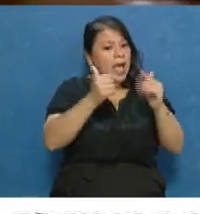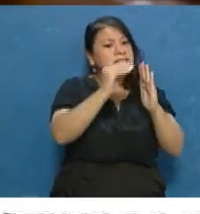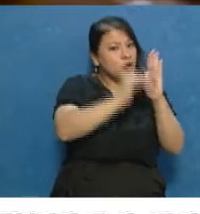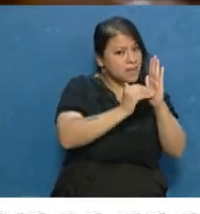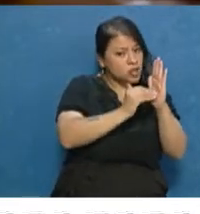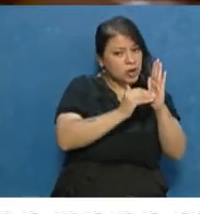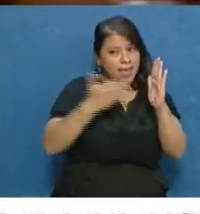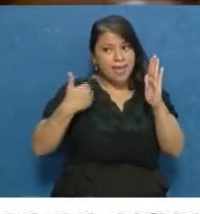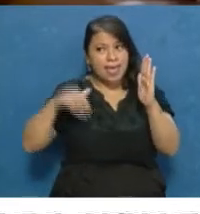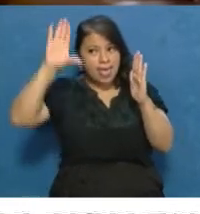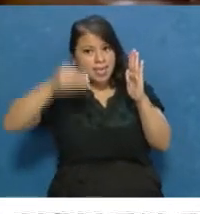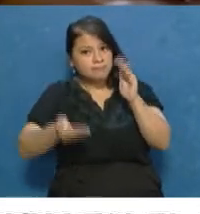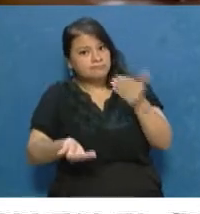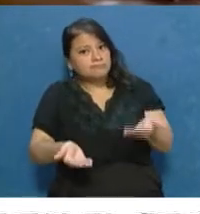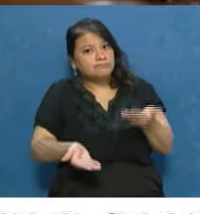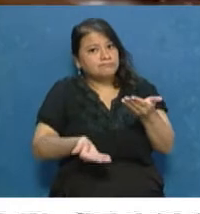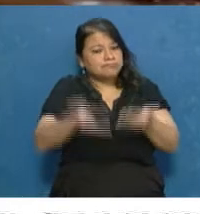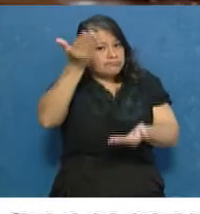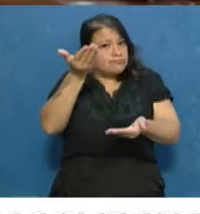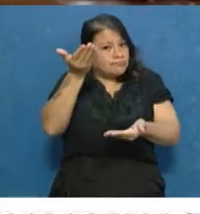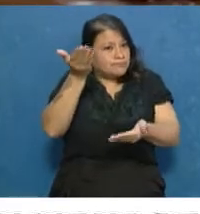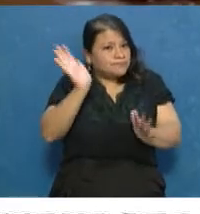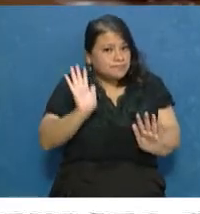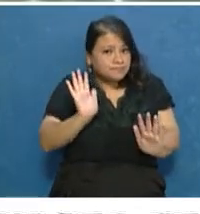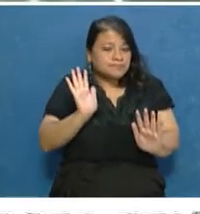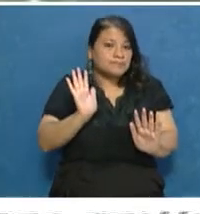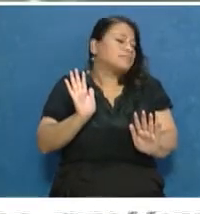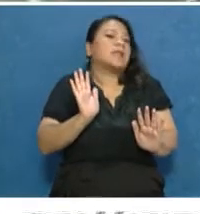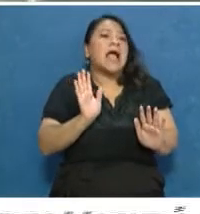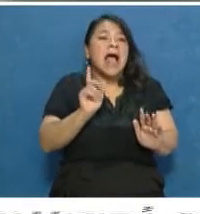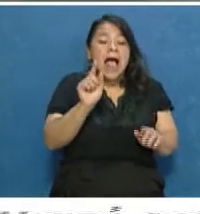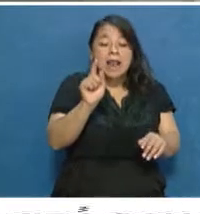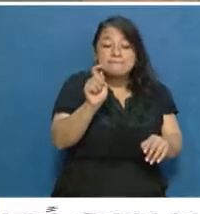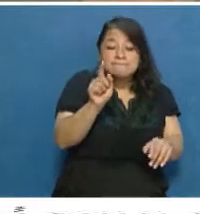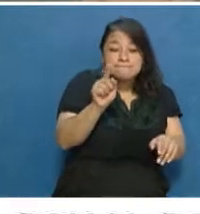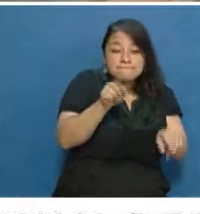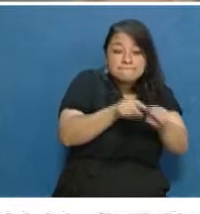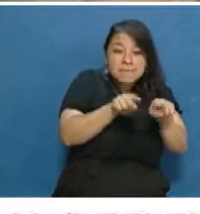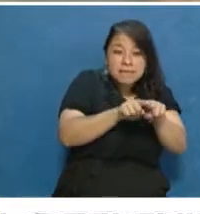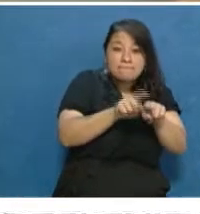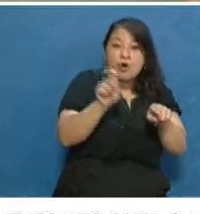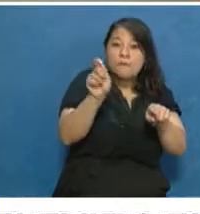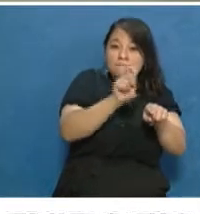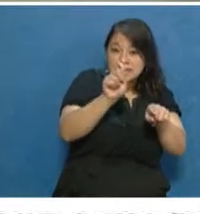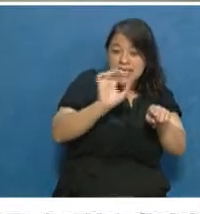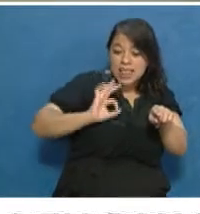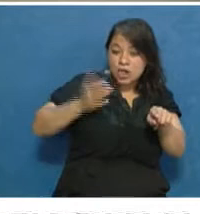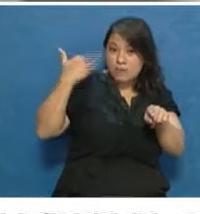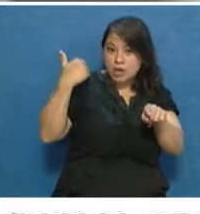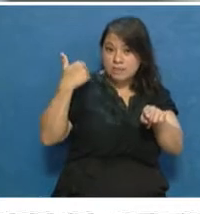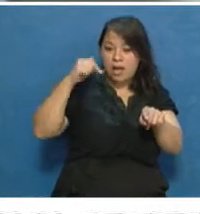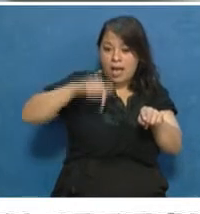en todo el país y es menor en comparación al mismo mes del año anterior. ¿Usted cree que